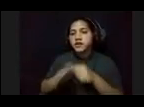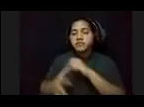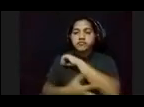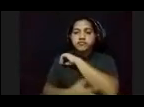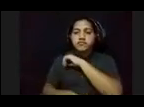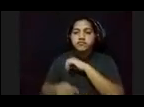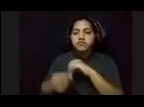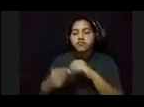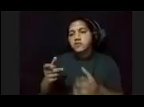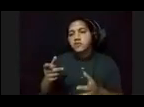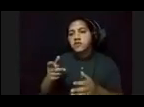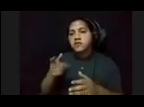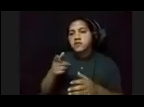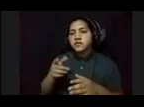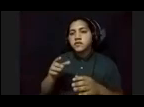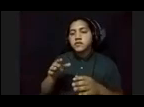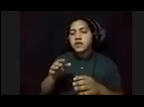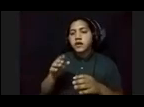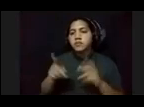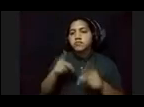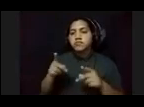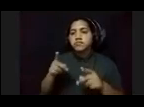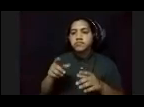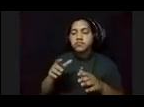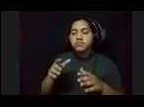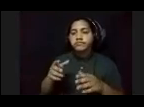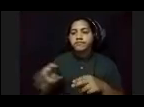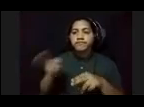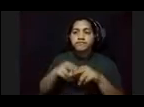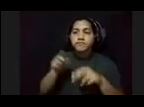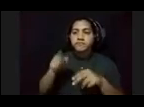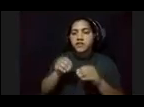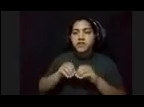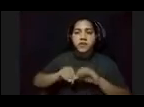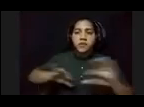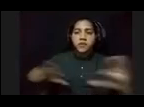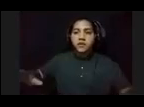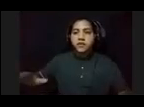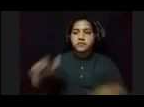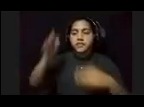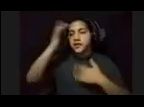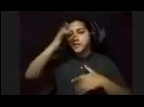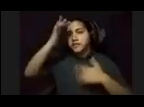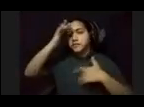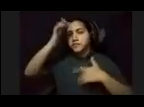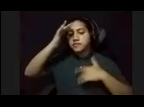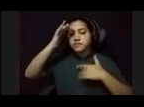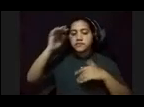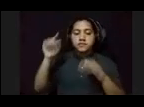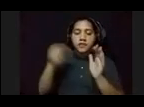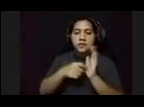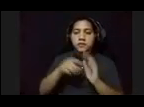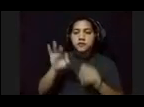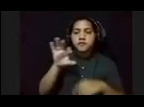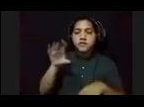densidad poblacional alta fueran vistos como foco de propagación de la enfermedad. En el